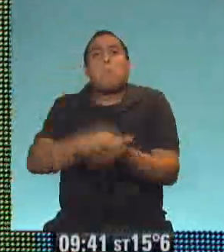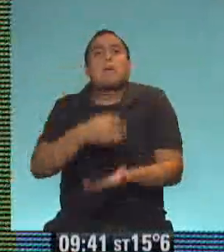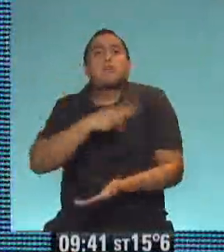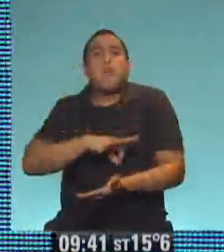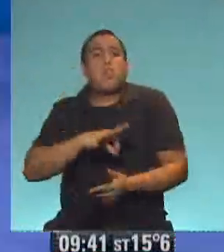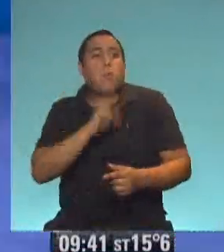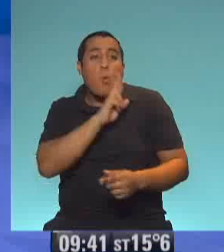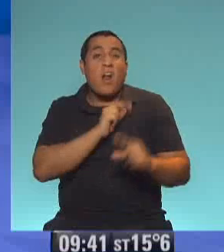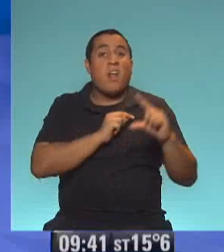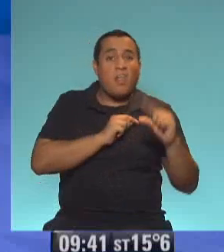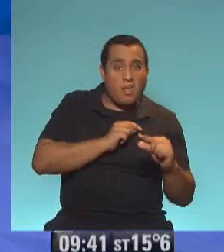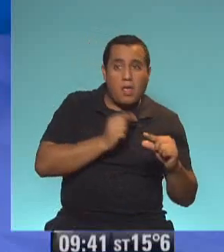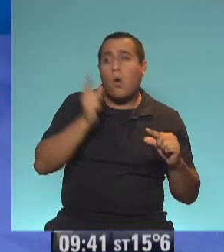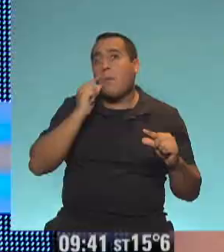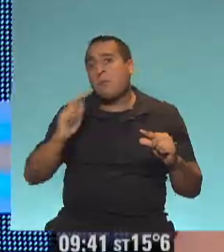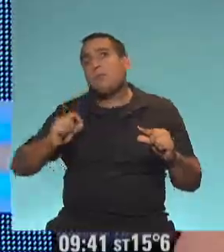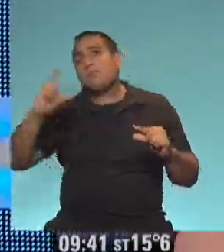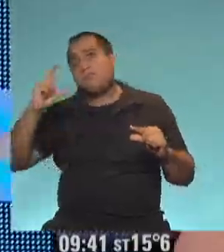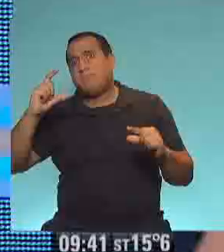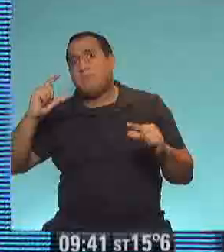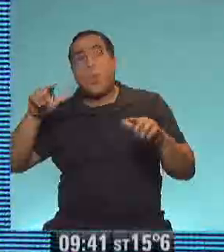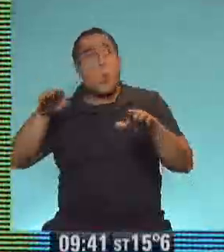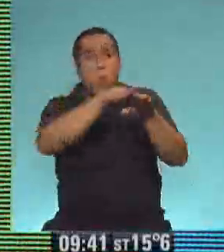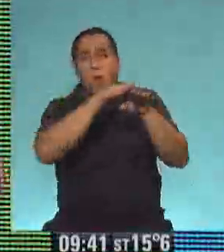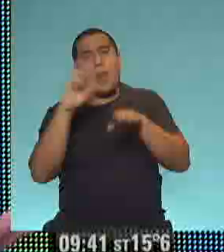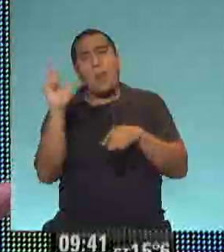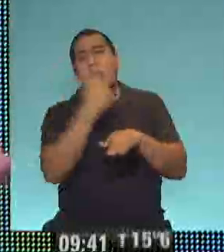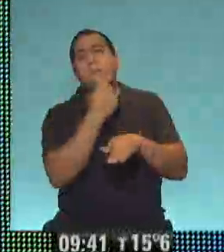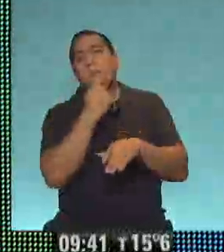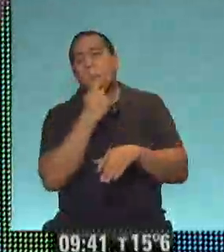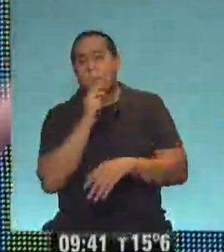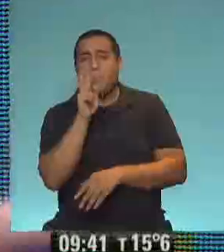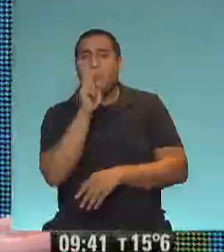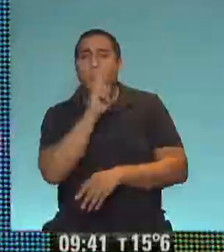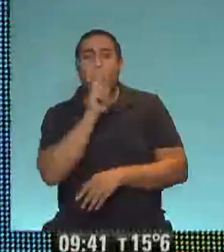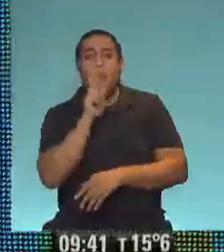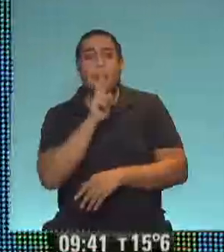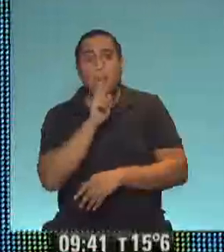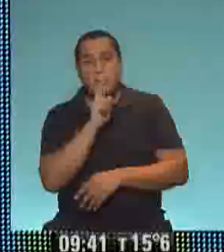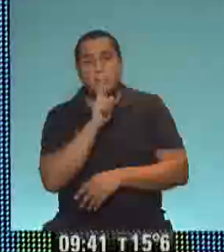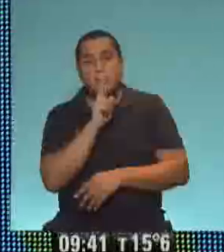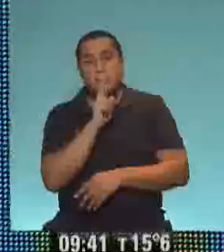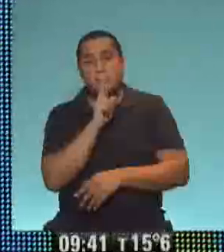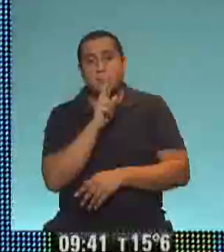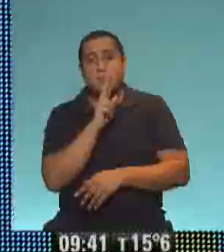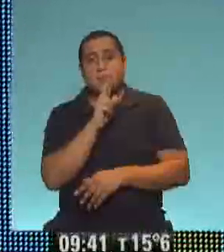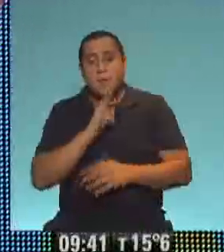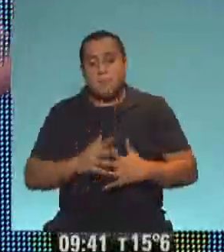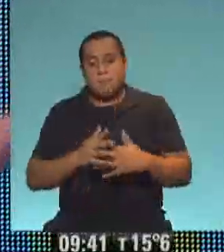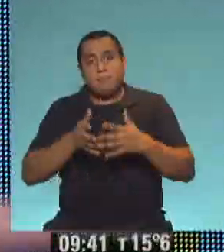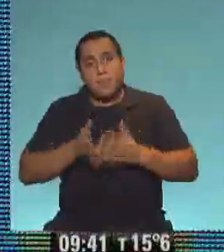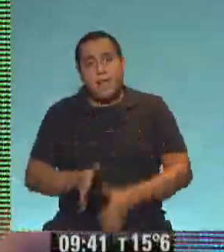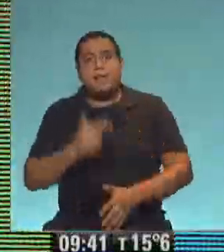sueldo, ¿no es cierto? En la cuestión de cuando las mujeres son mamás, que tienen sus